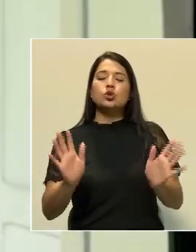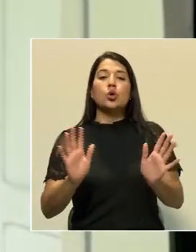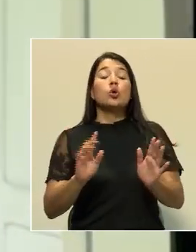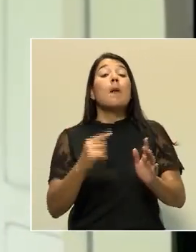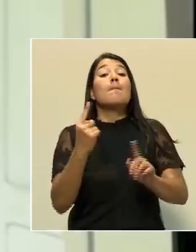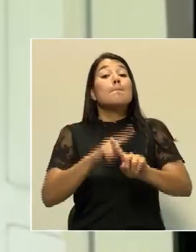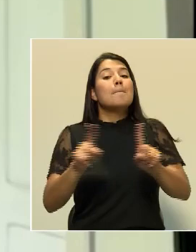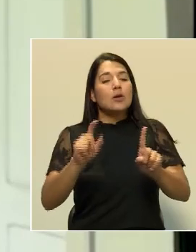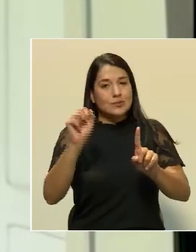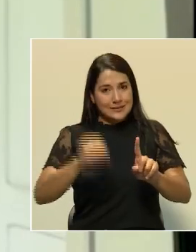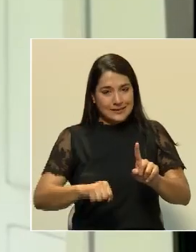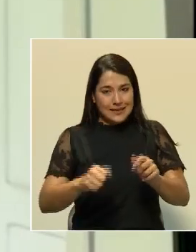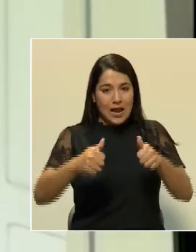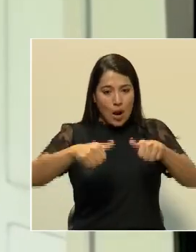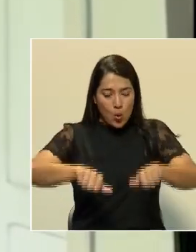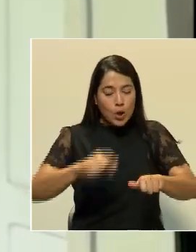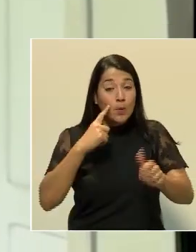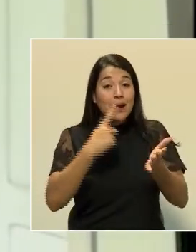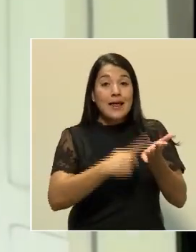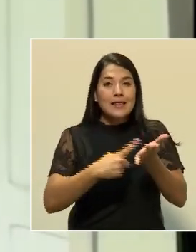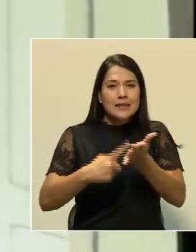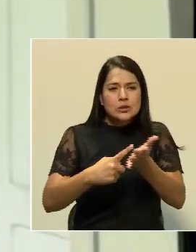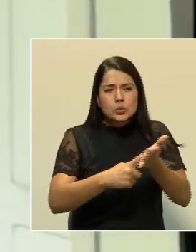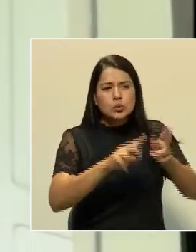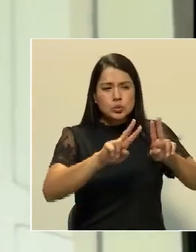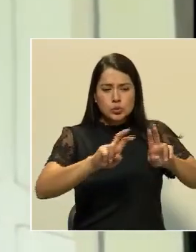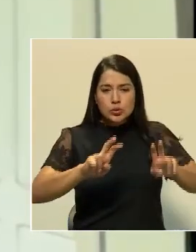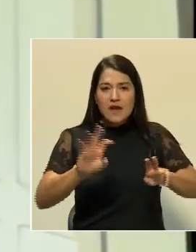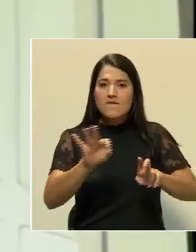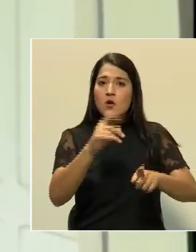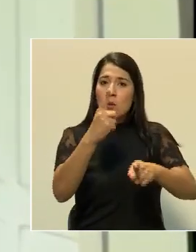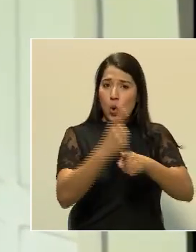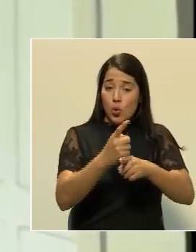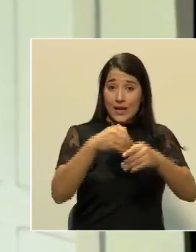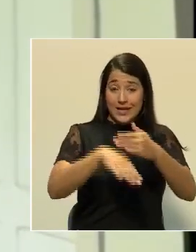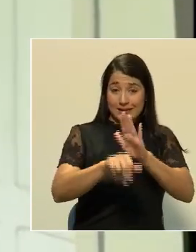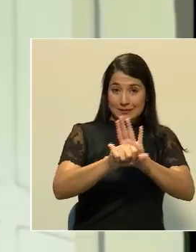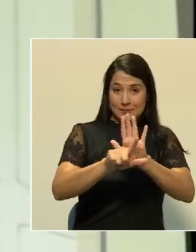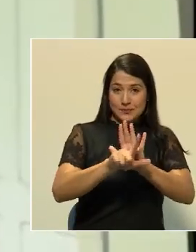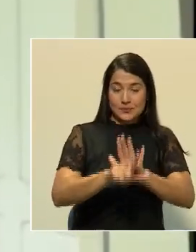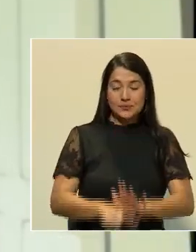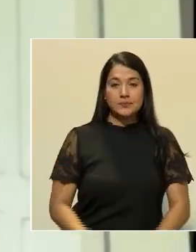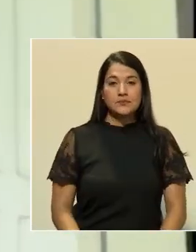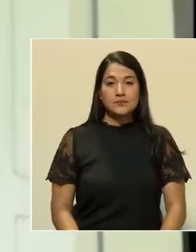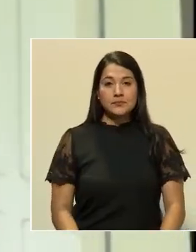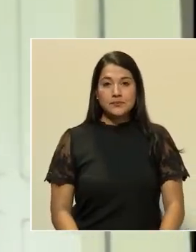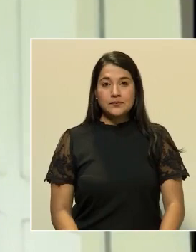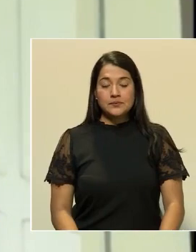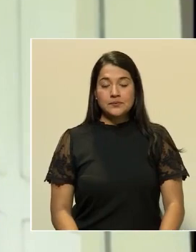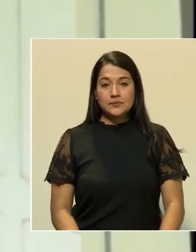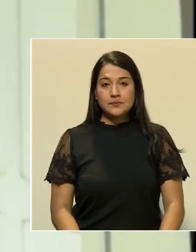agenda para que los mismos sean analizados y discutidos como corresponde en el plenario legislativo.